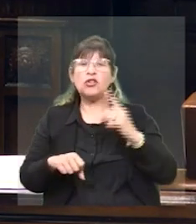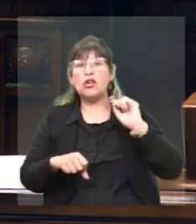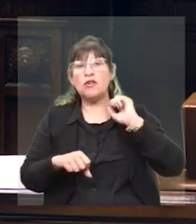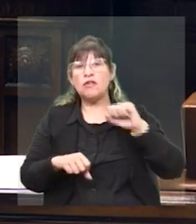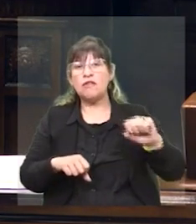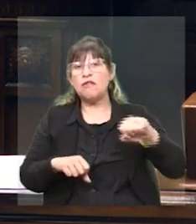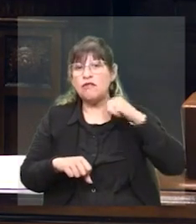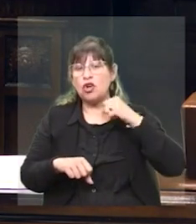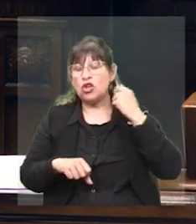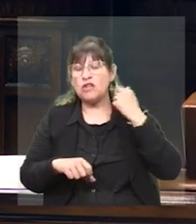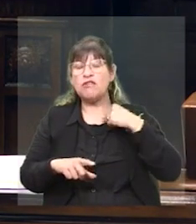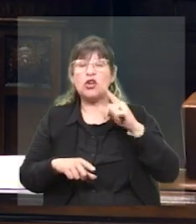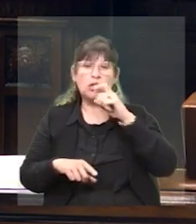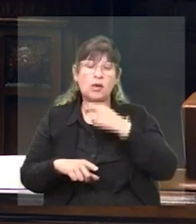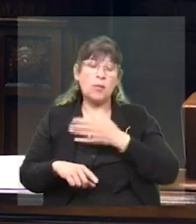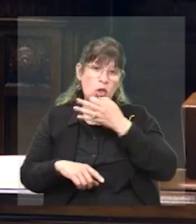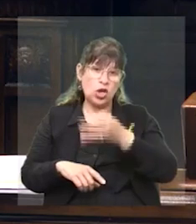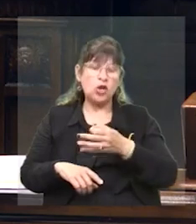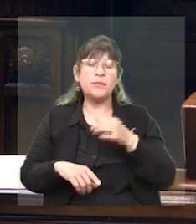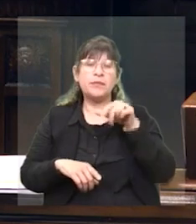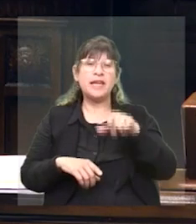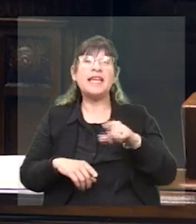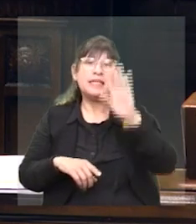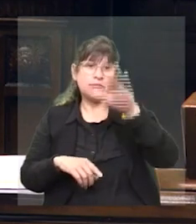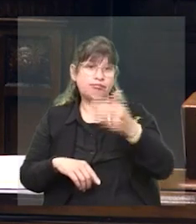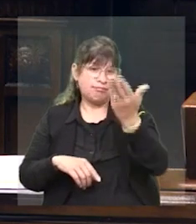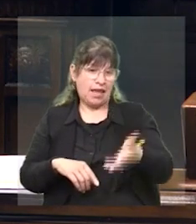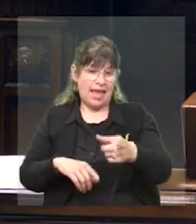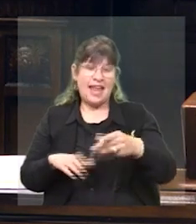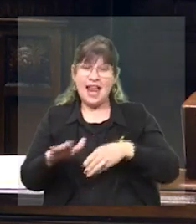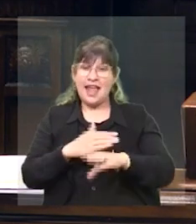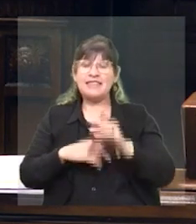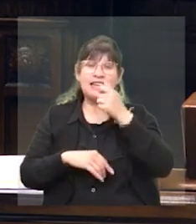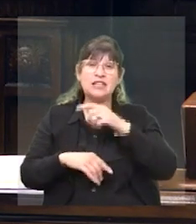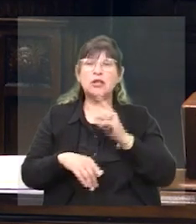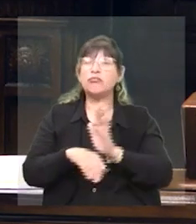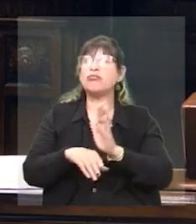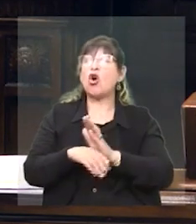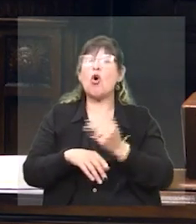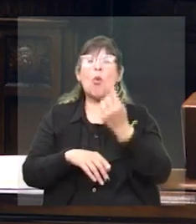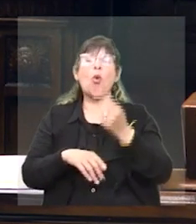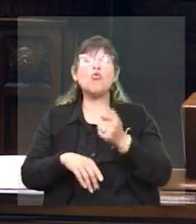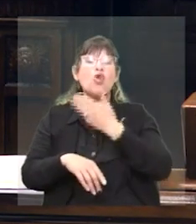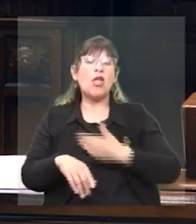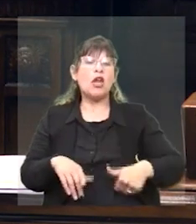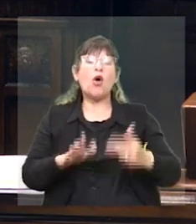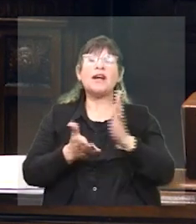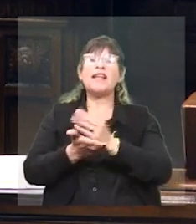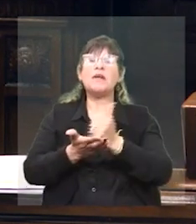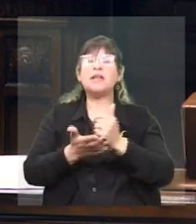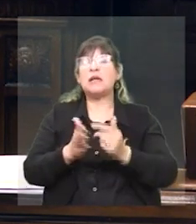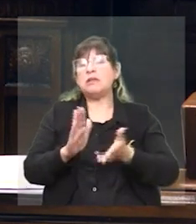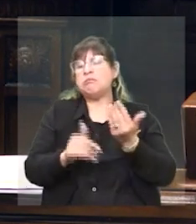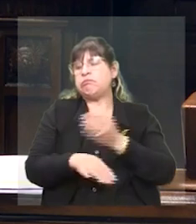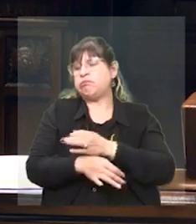Fernando seco Aparicio decía Washington entra en la historia como uno de los gobernantes departamentales más brillantes